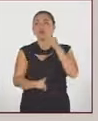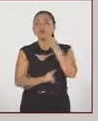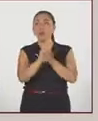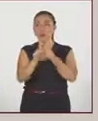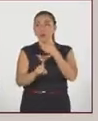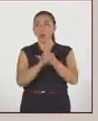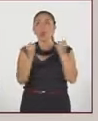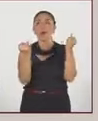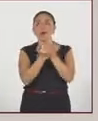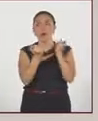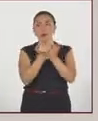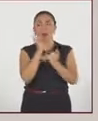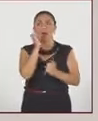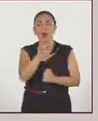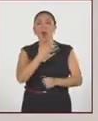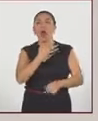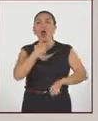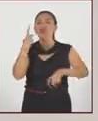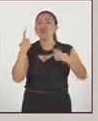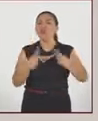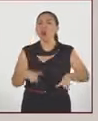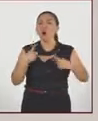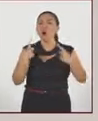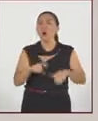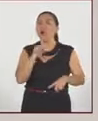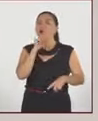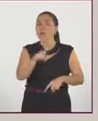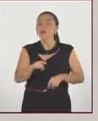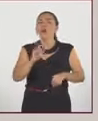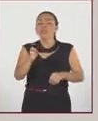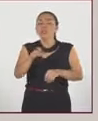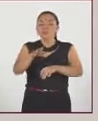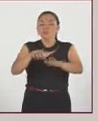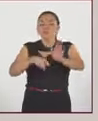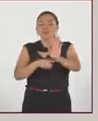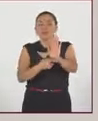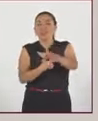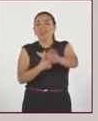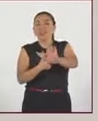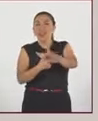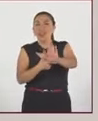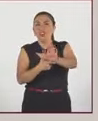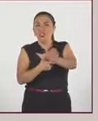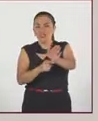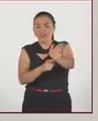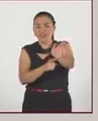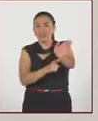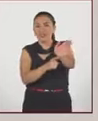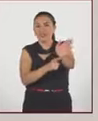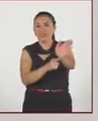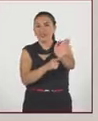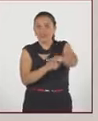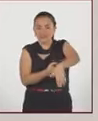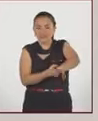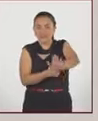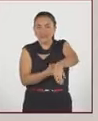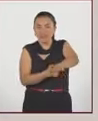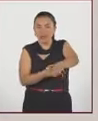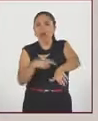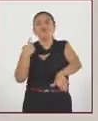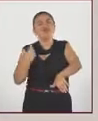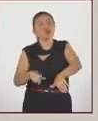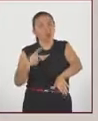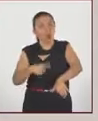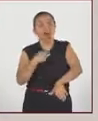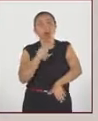se caracteriza por dolor en la parte posterior del talón, en la inserción del tendón de Aquiles, se presenta frecuentemente como